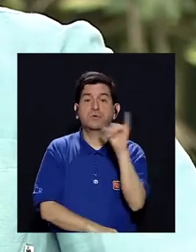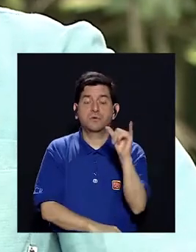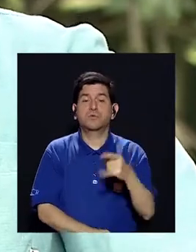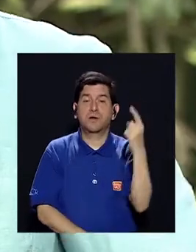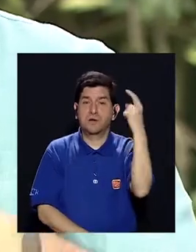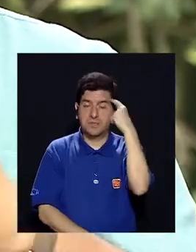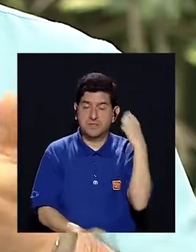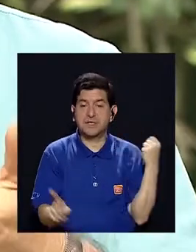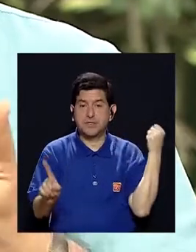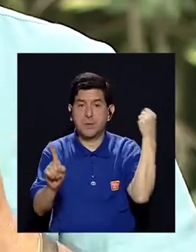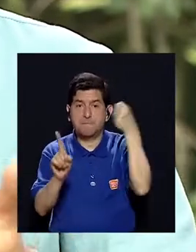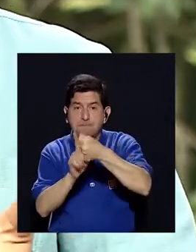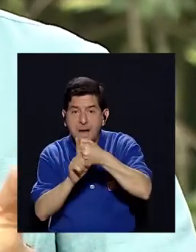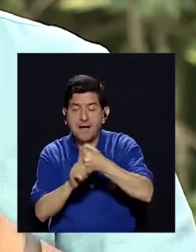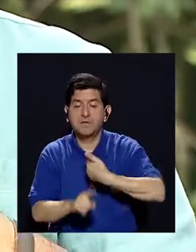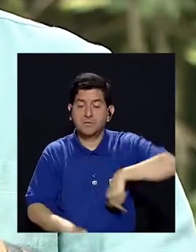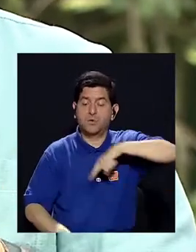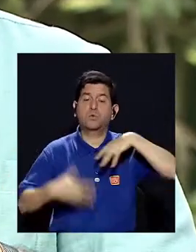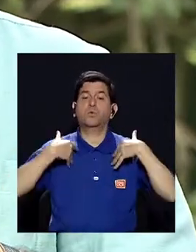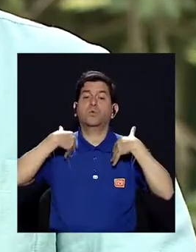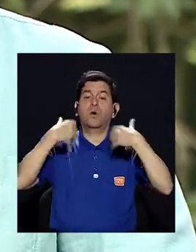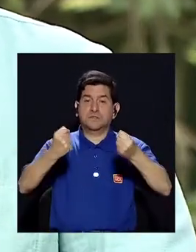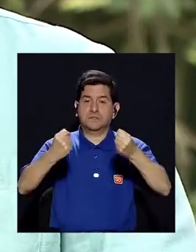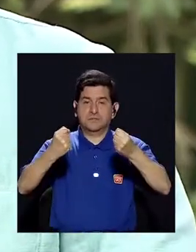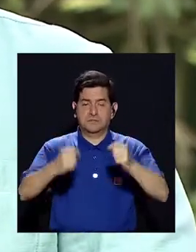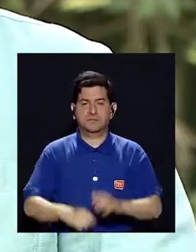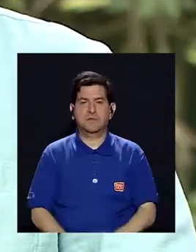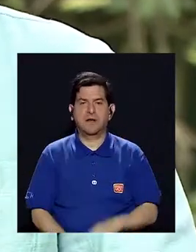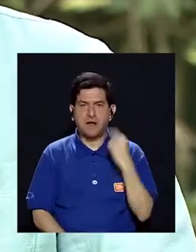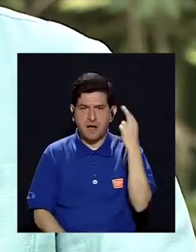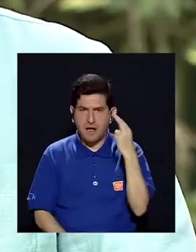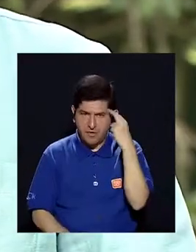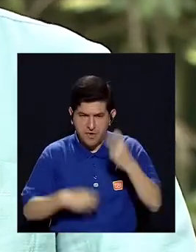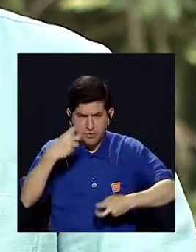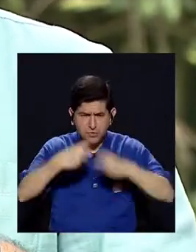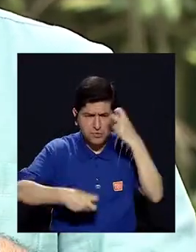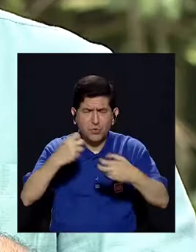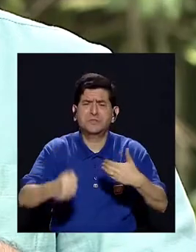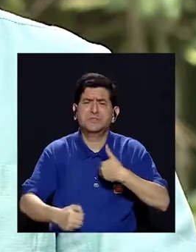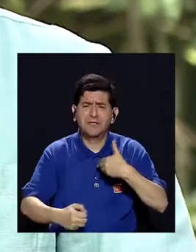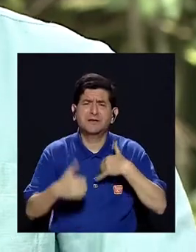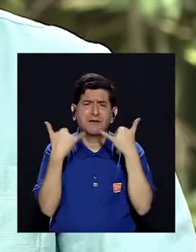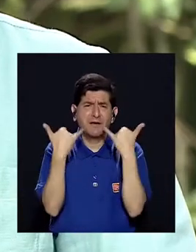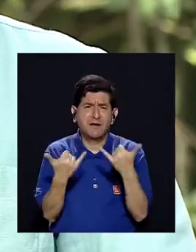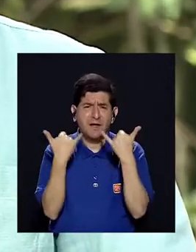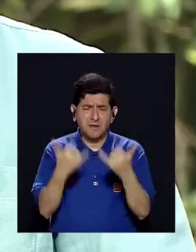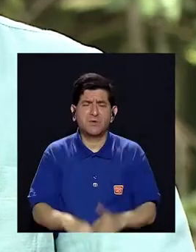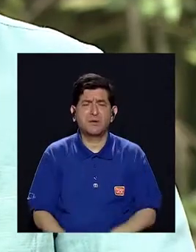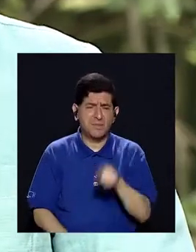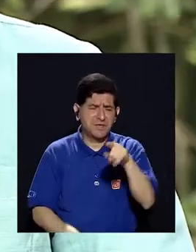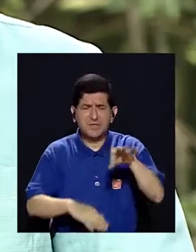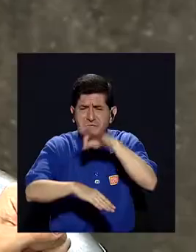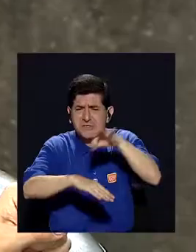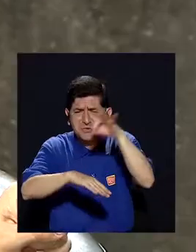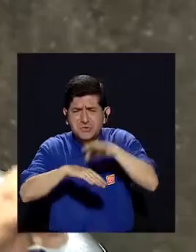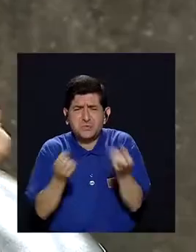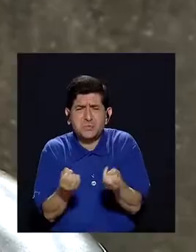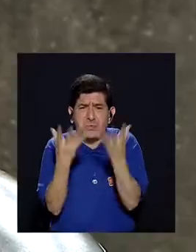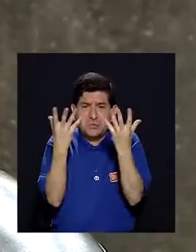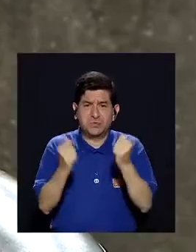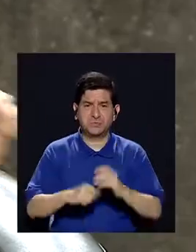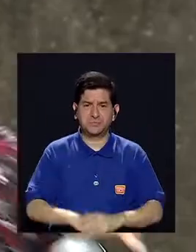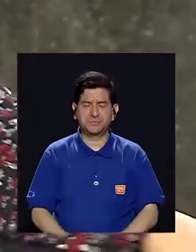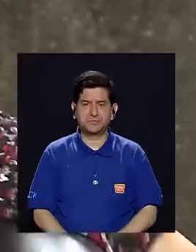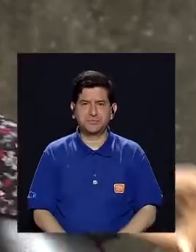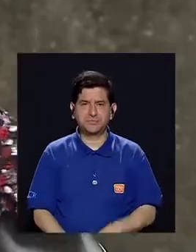también el impacto en nuestra salud por los problemas que estamos teniendo con los criaderos de mosquitos. Justamente, ¿verdad? Don